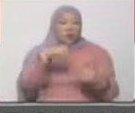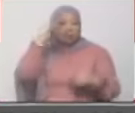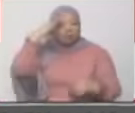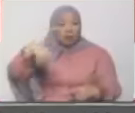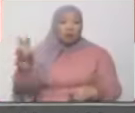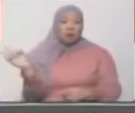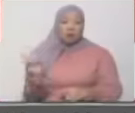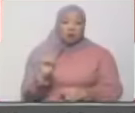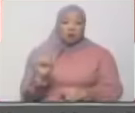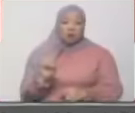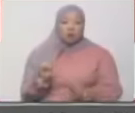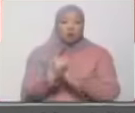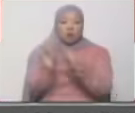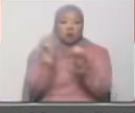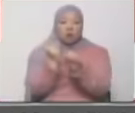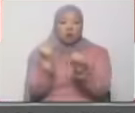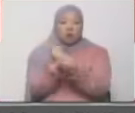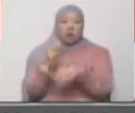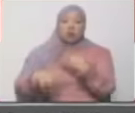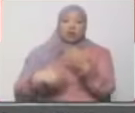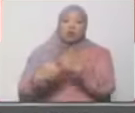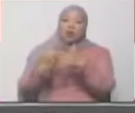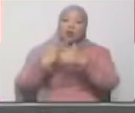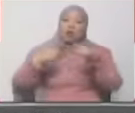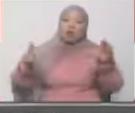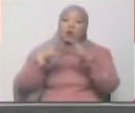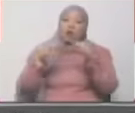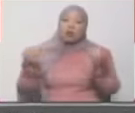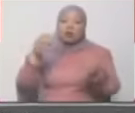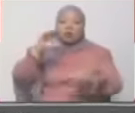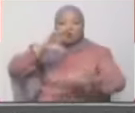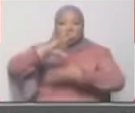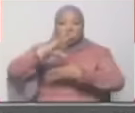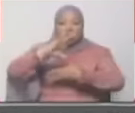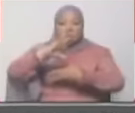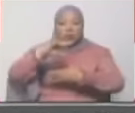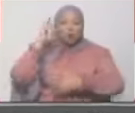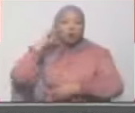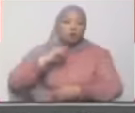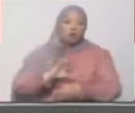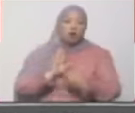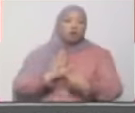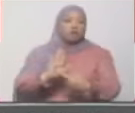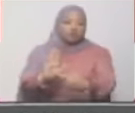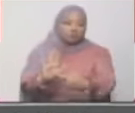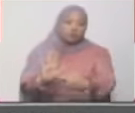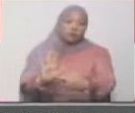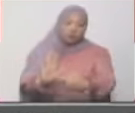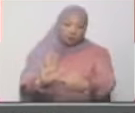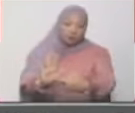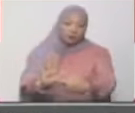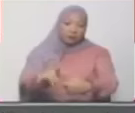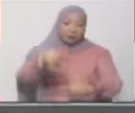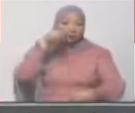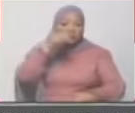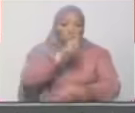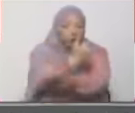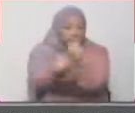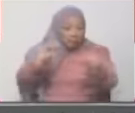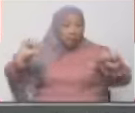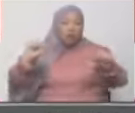venezolano. Mire que estos soldados liberaron toda la América con Bolívar al frente. Son los soldados